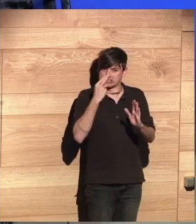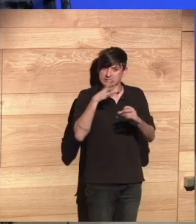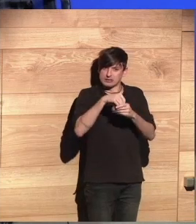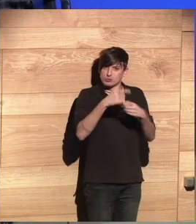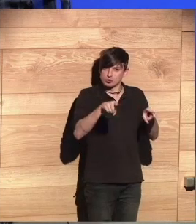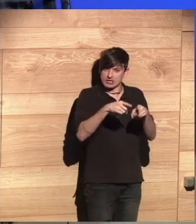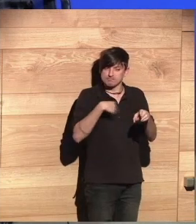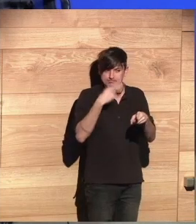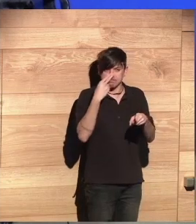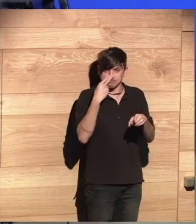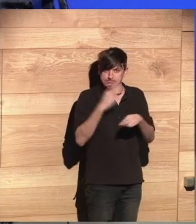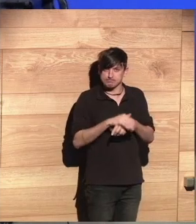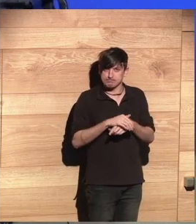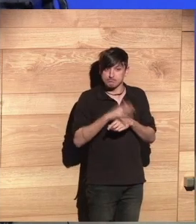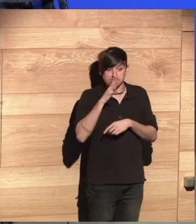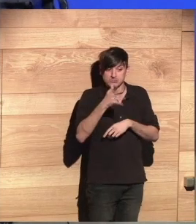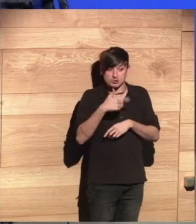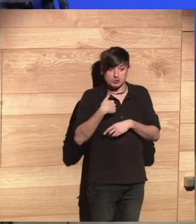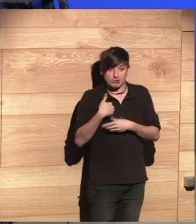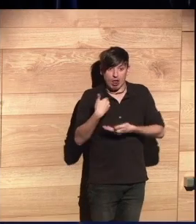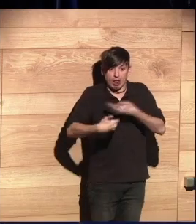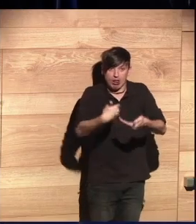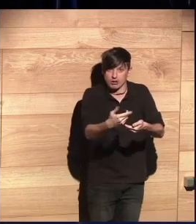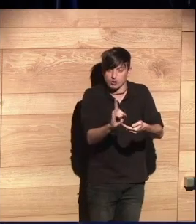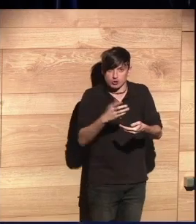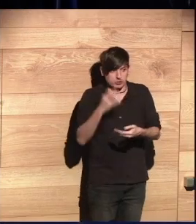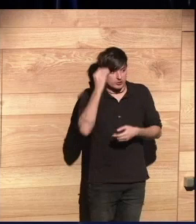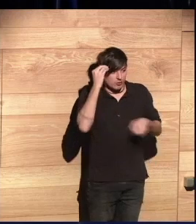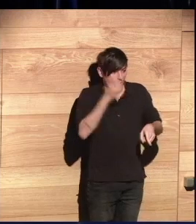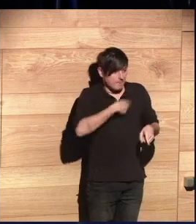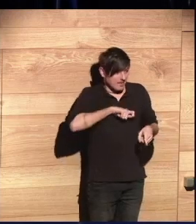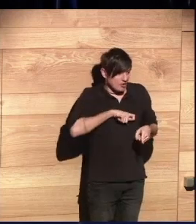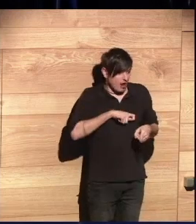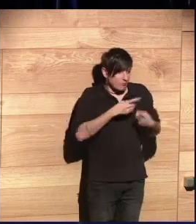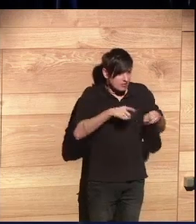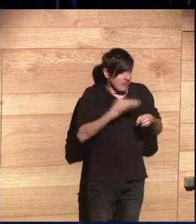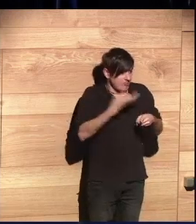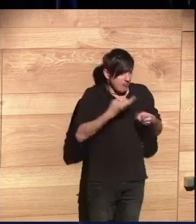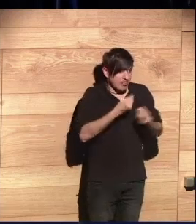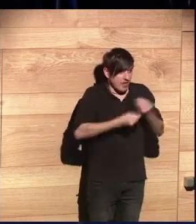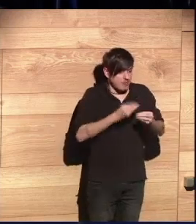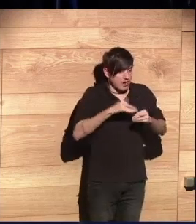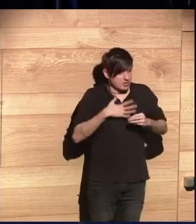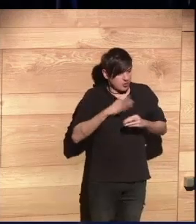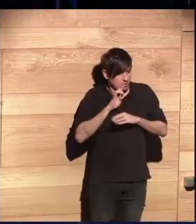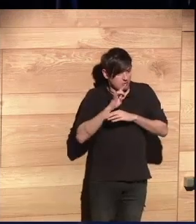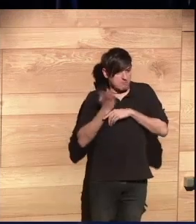por eso nunca me apresuré ni pensé que tengo que hacer música española para tener una carta de presentación con un